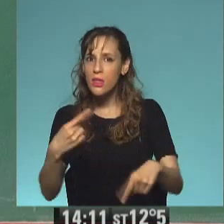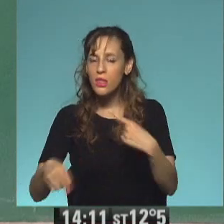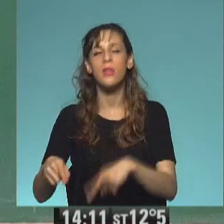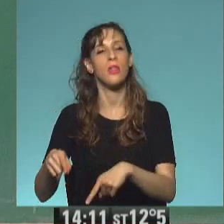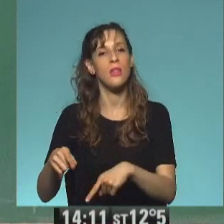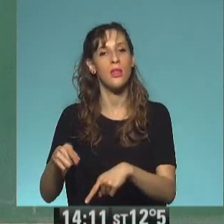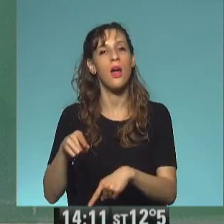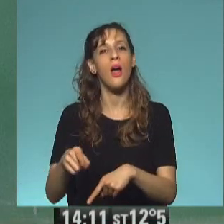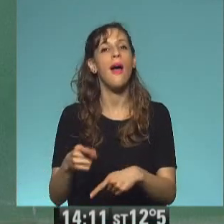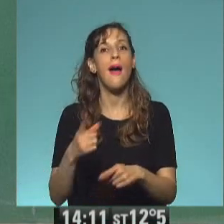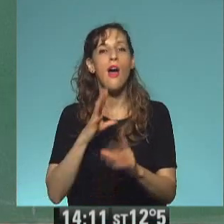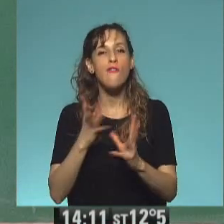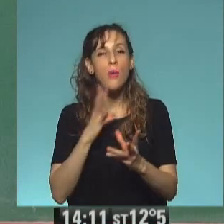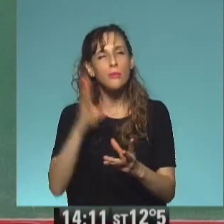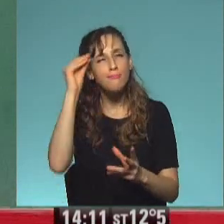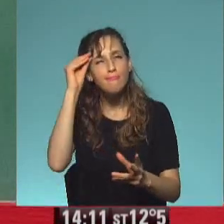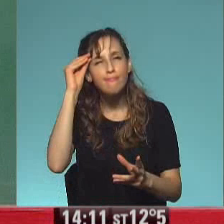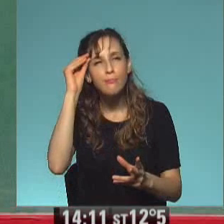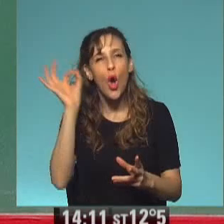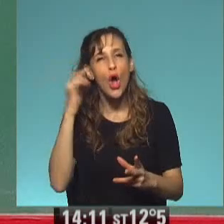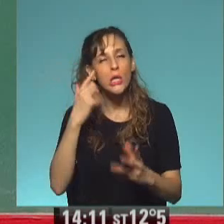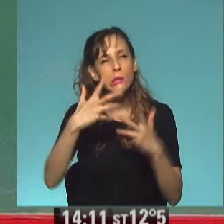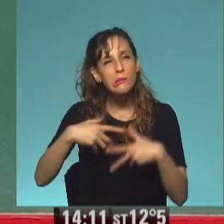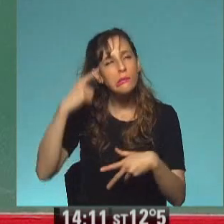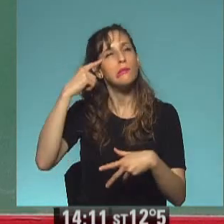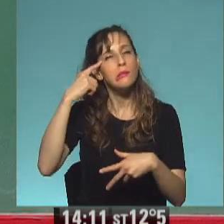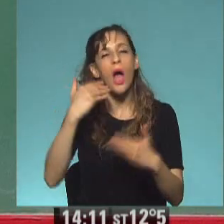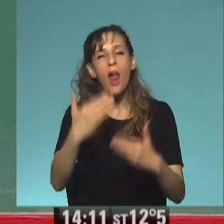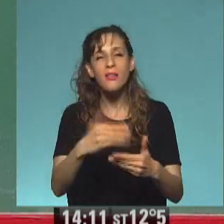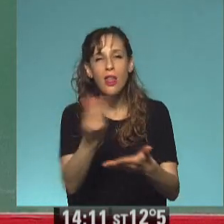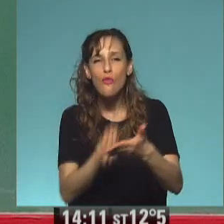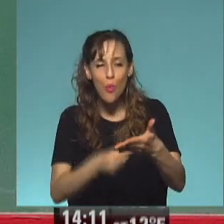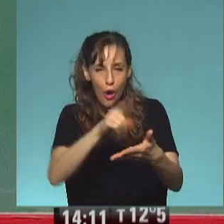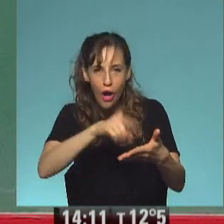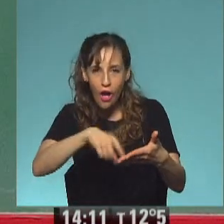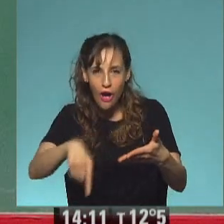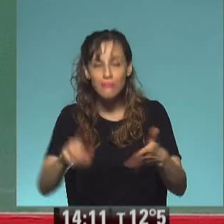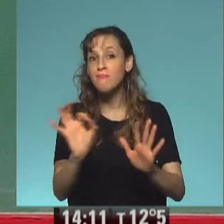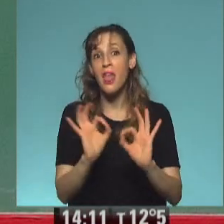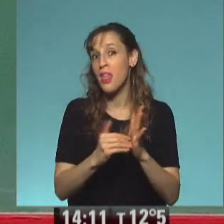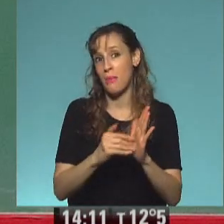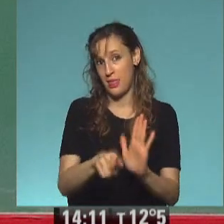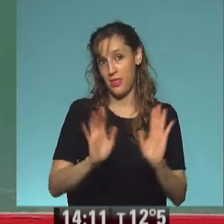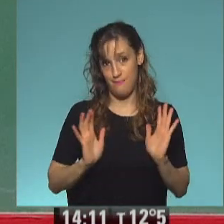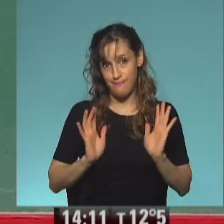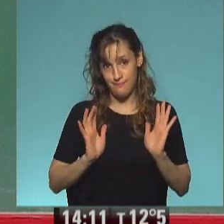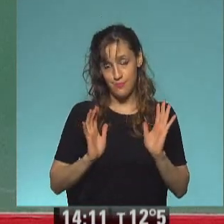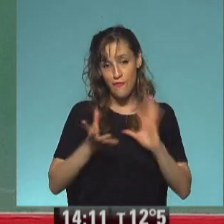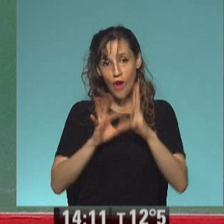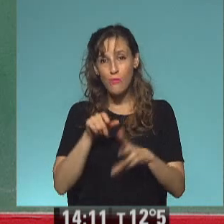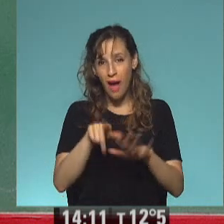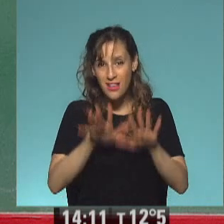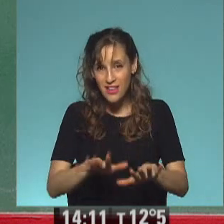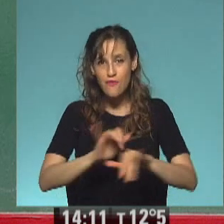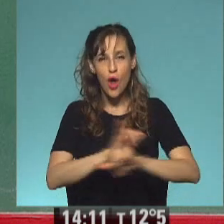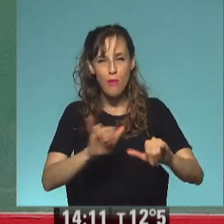de guardar la información, ¿no? Había, los chicos ponían cuántos tenían, cuántos agregaban y cuántos tenían ahora, como para